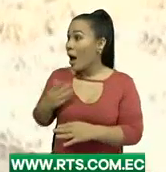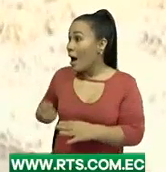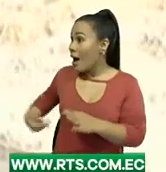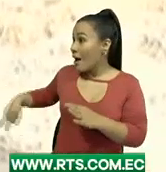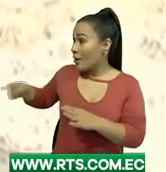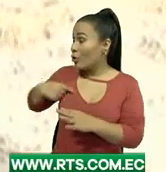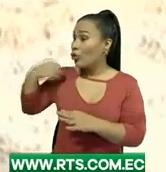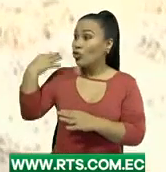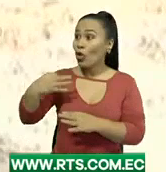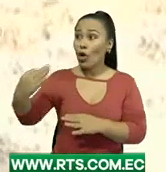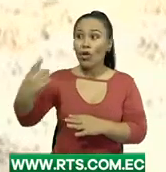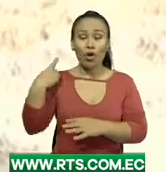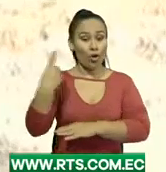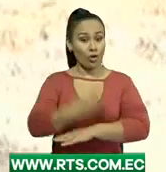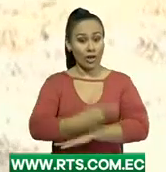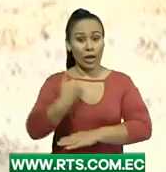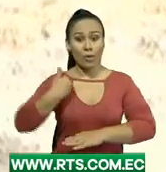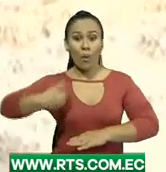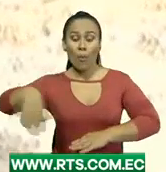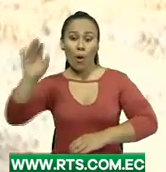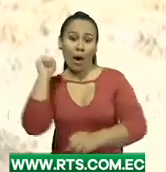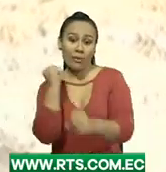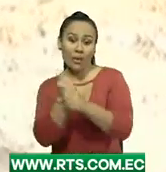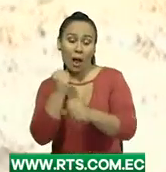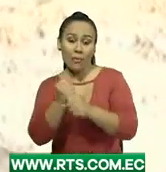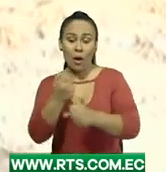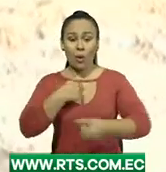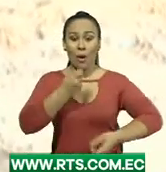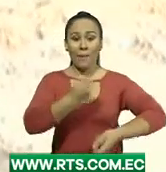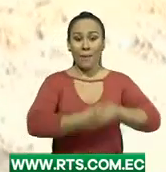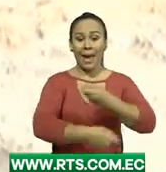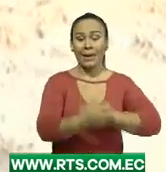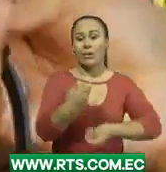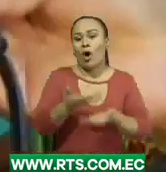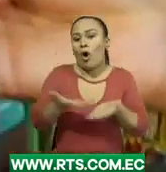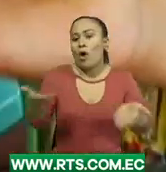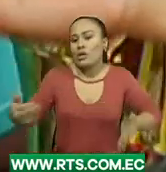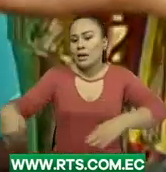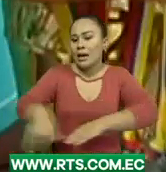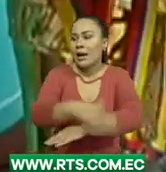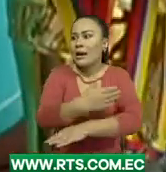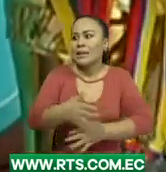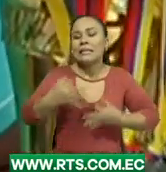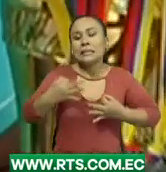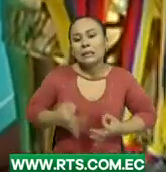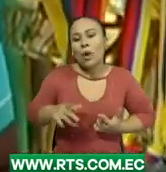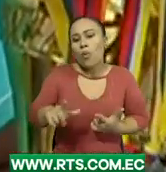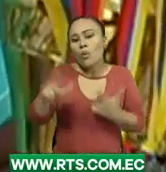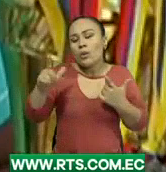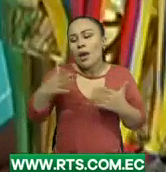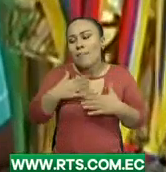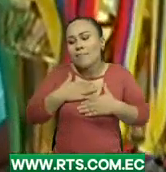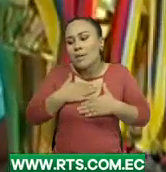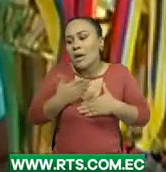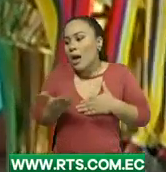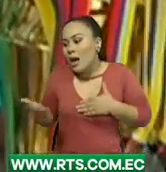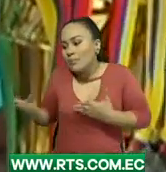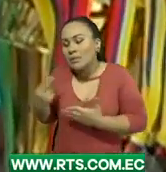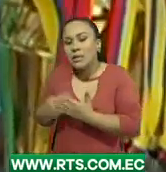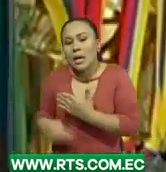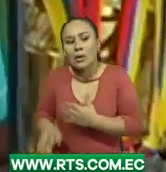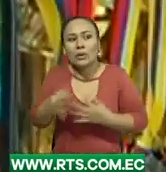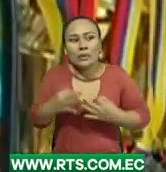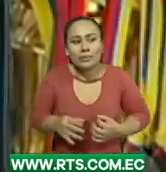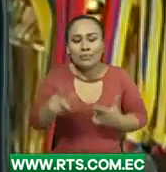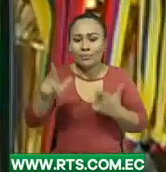debe salir de casa a ganarse la vida como vendedor ambulante. Seguridad, simplemente que me preguntan,